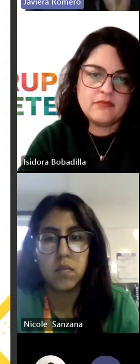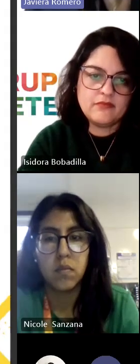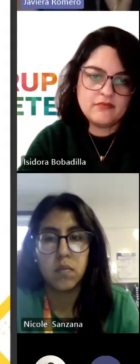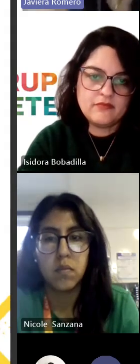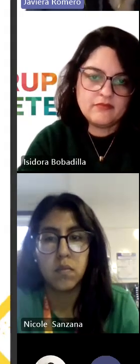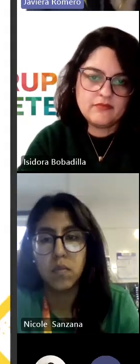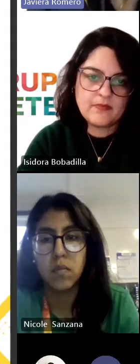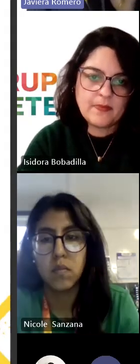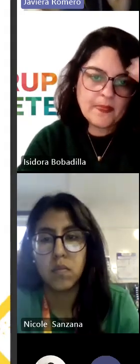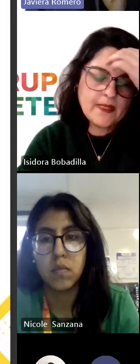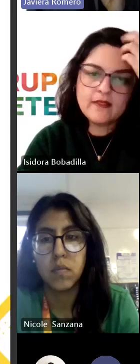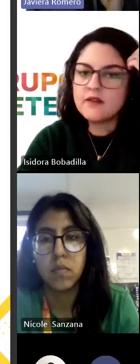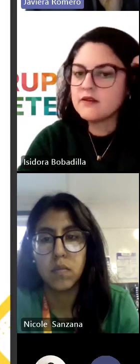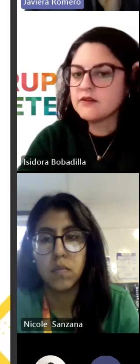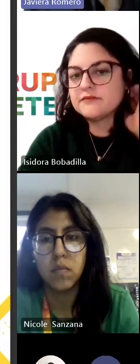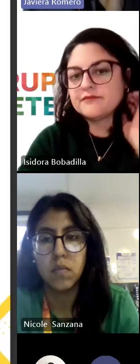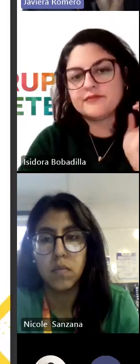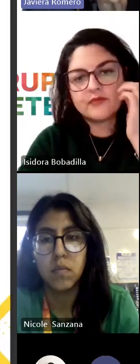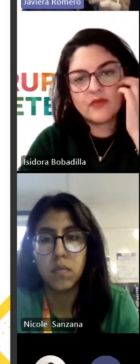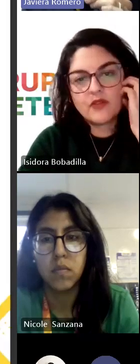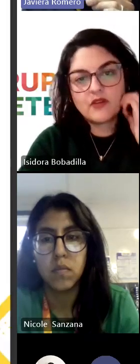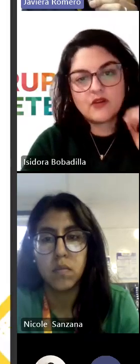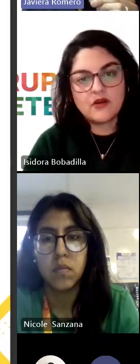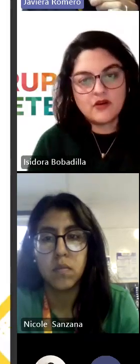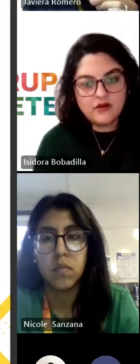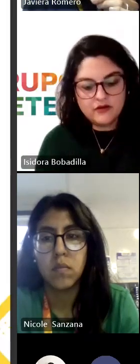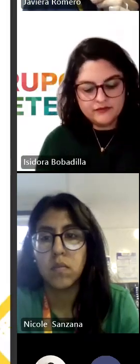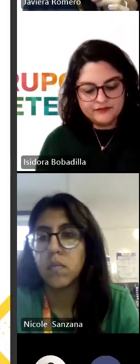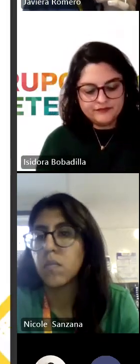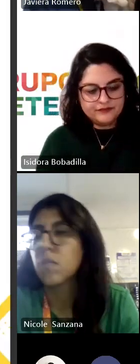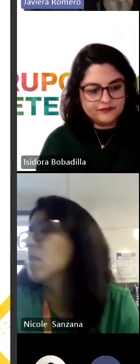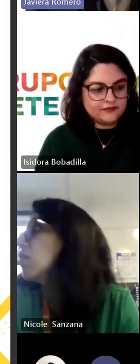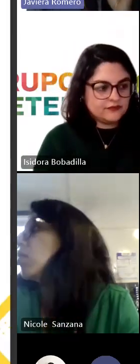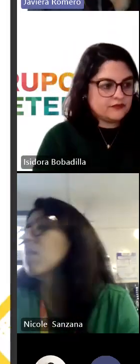deja regalos, o habla como si ya no fuera a estar más presente.